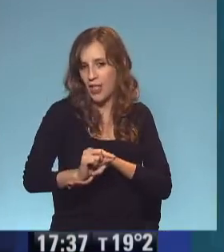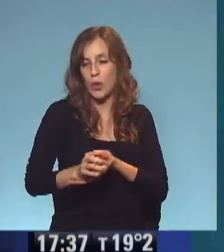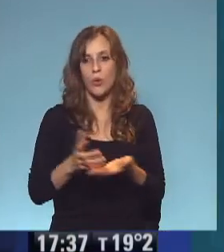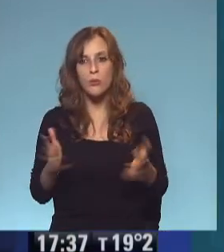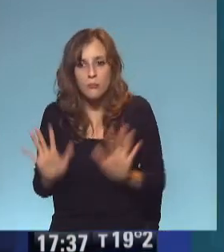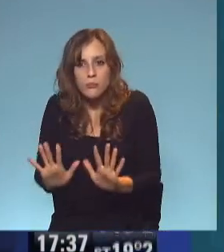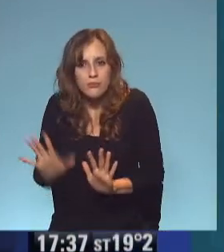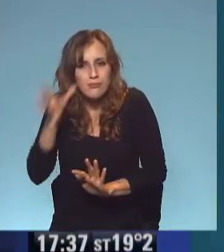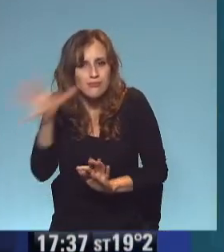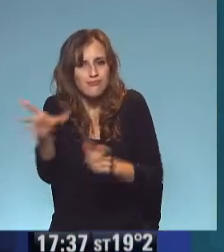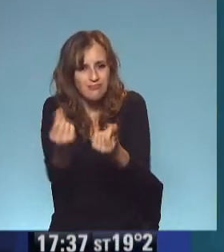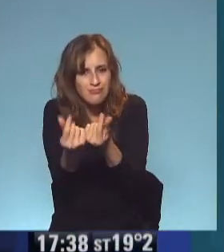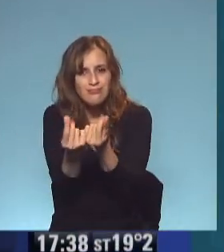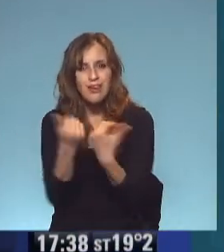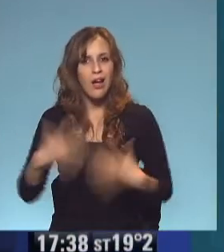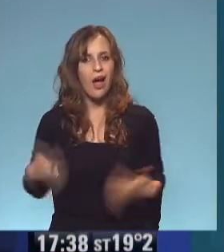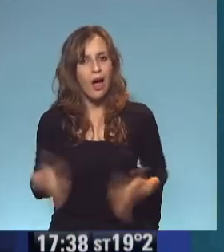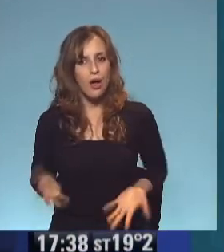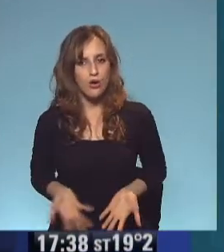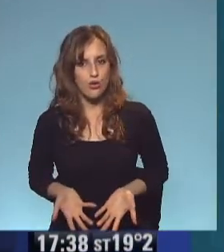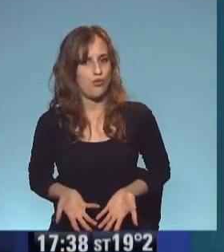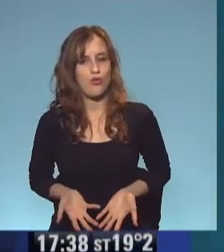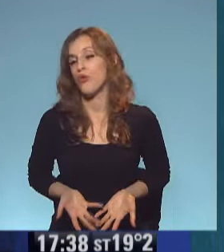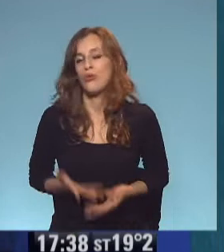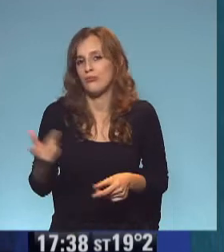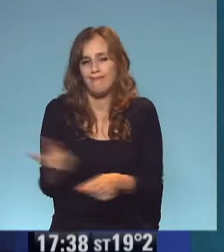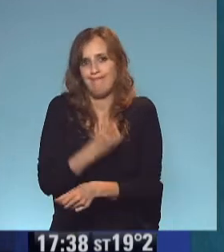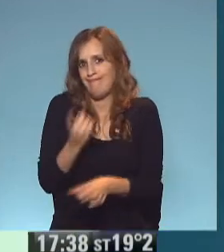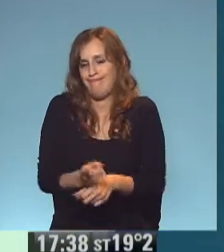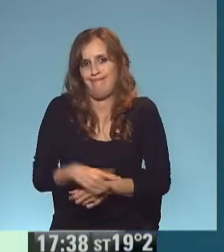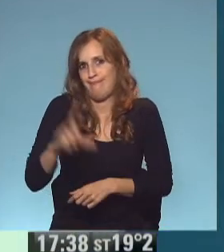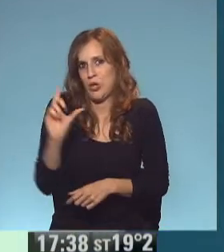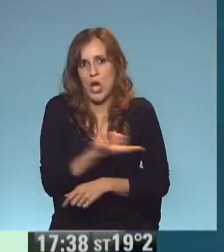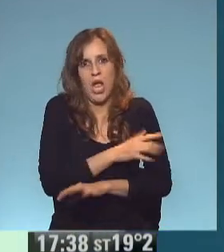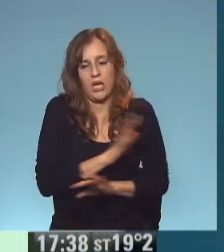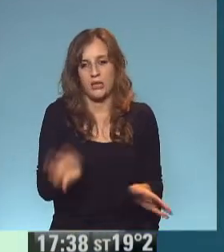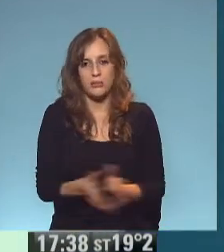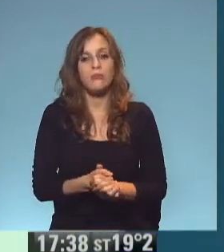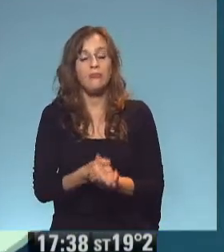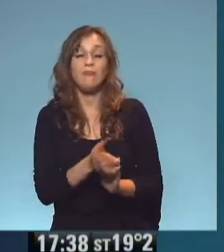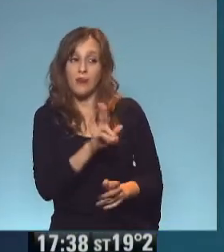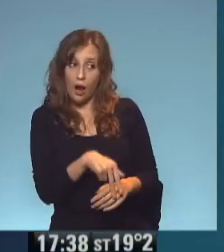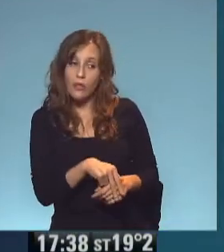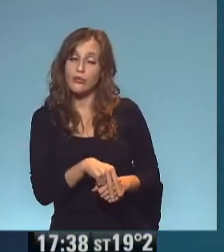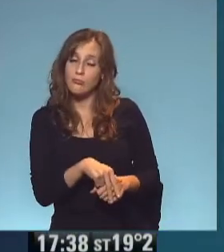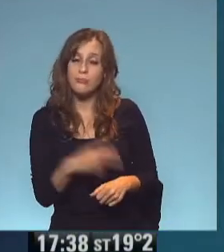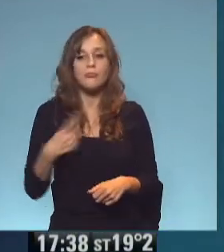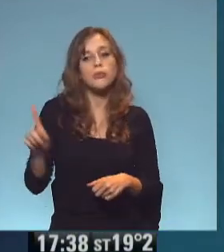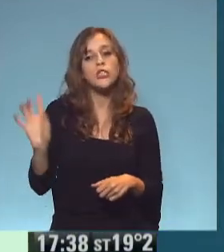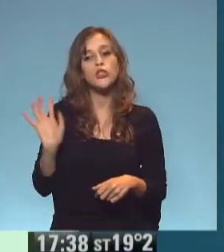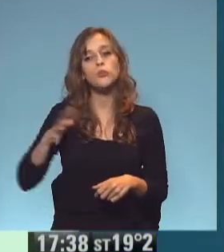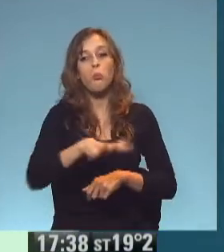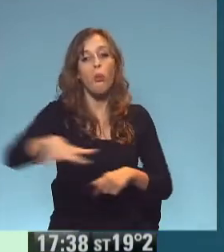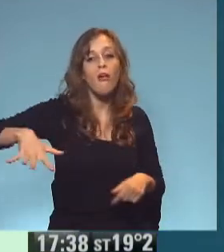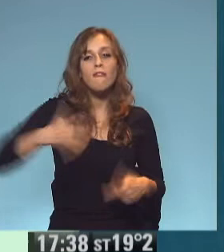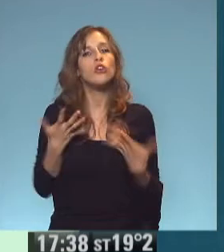¡Tanto dinero! ¡Es el presupuesto del pueblo para todo el año! Es cierto, pero ¿pueden vivir en el pueblo